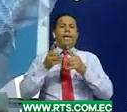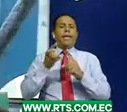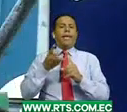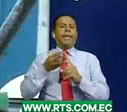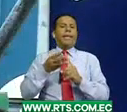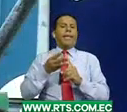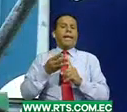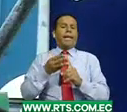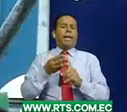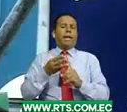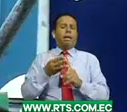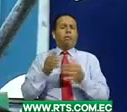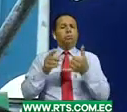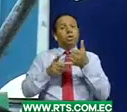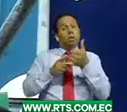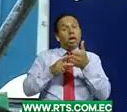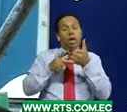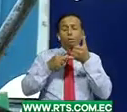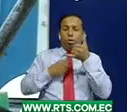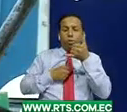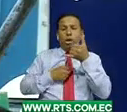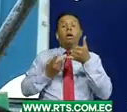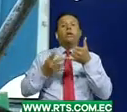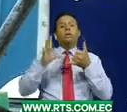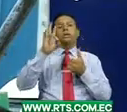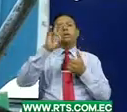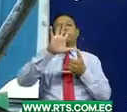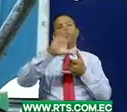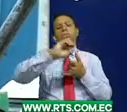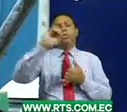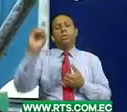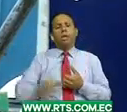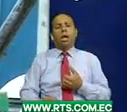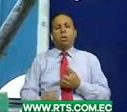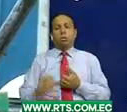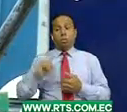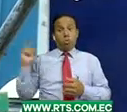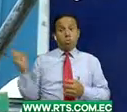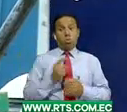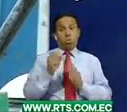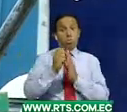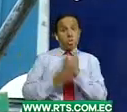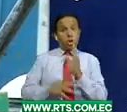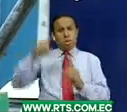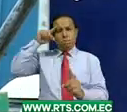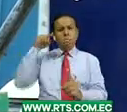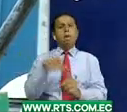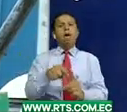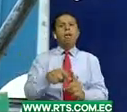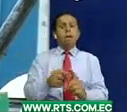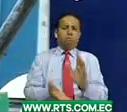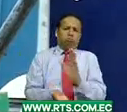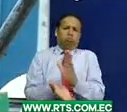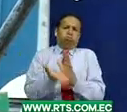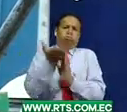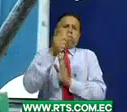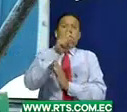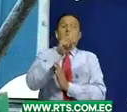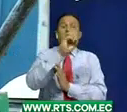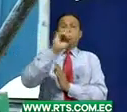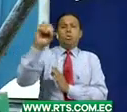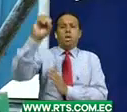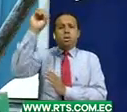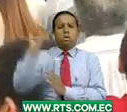internet. Telefonía, solamente el 75%. El objetivo de este proyecto es que lleguemos al 100% de conectividad